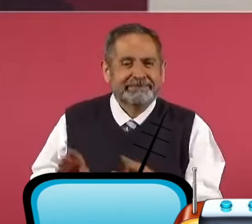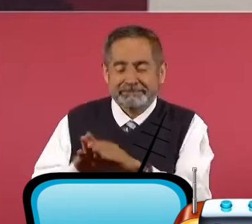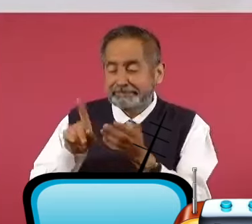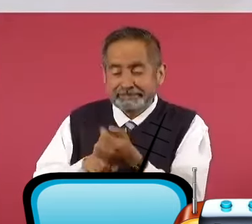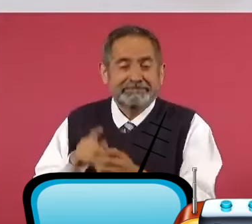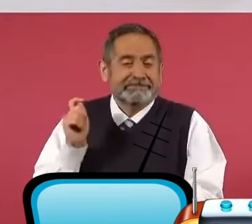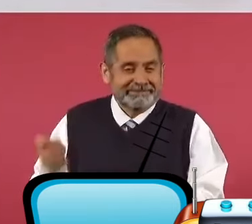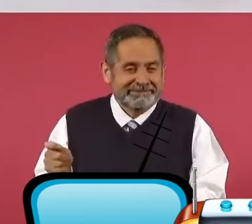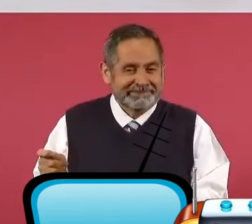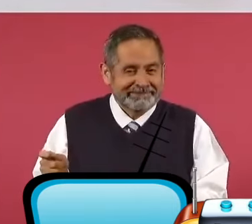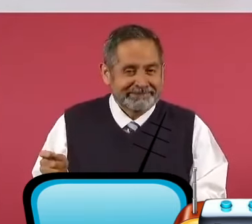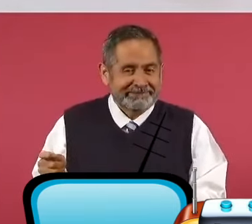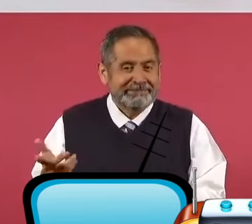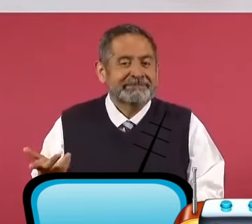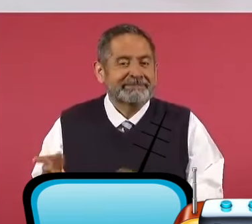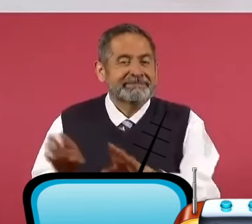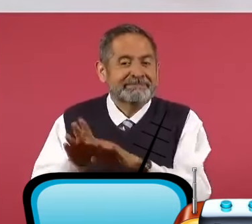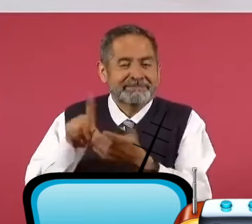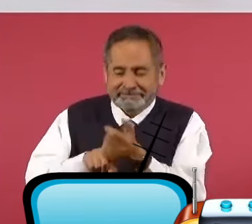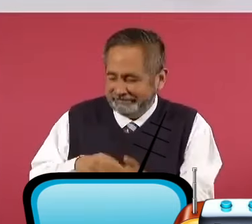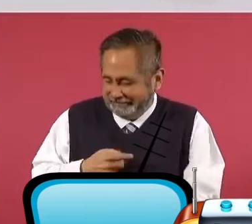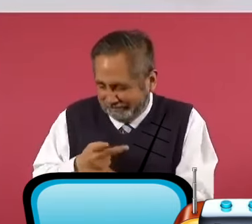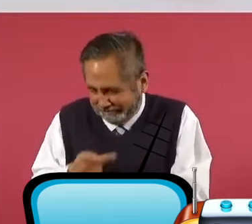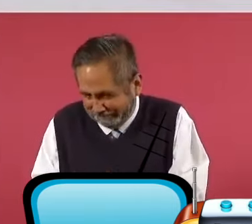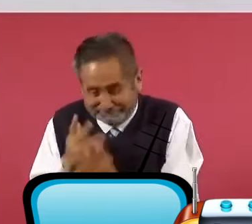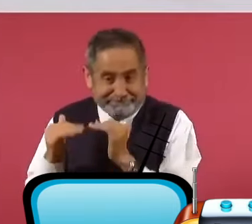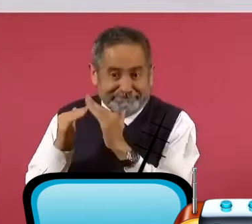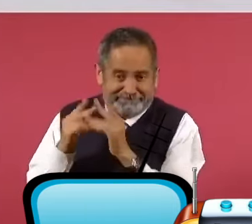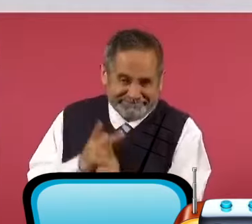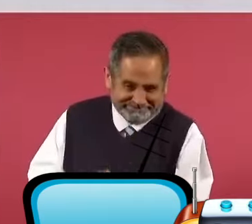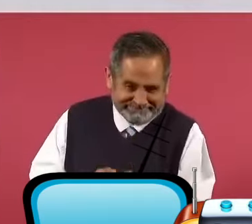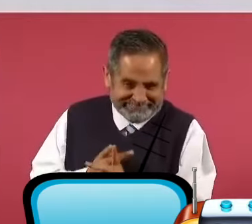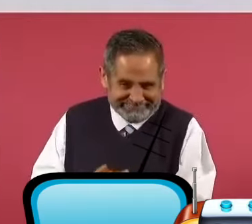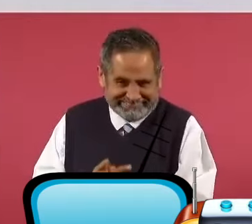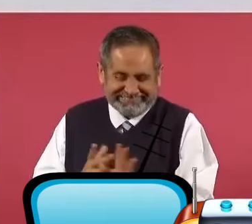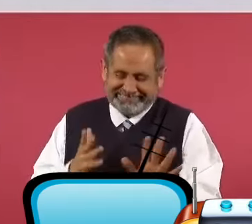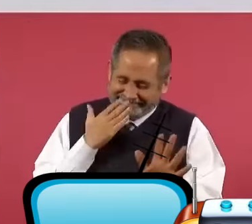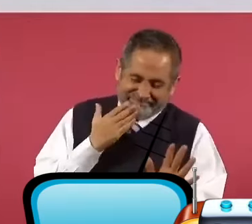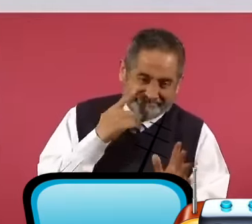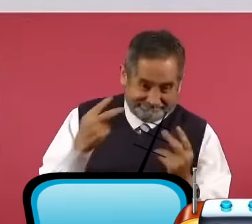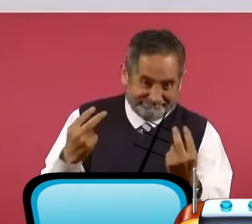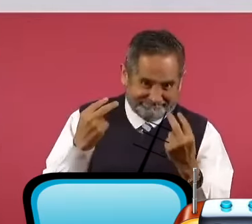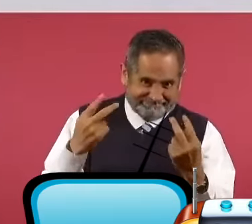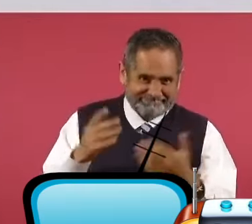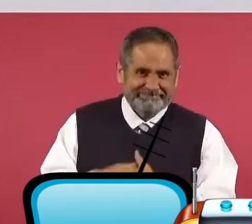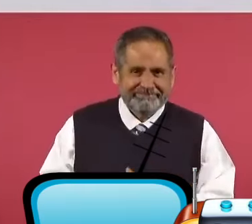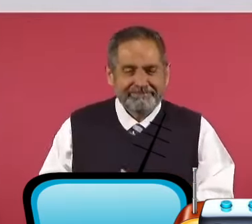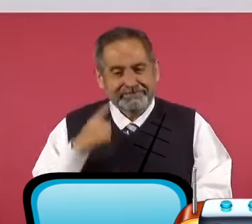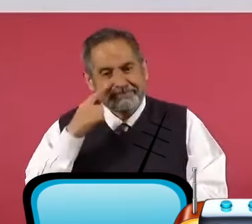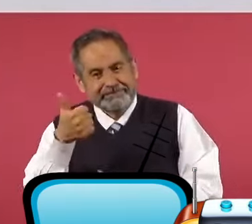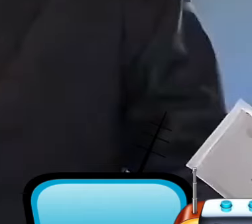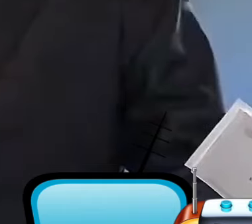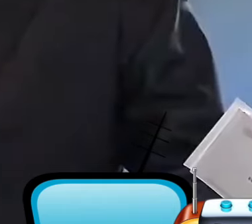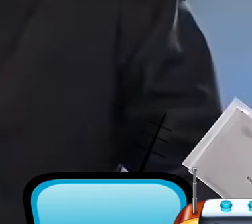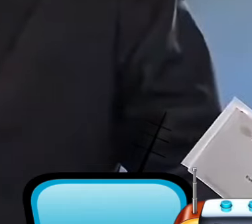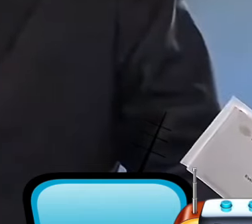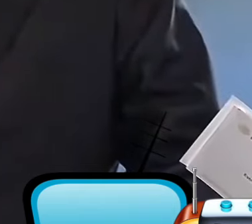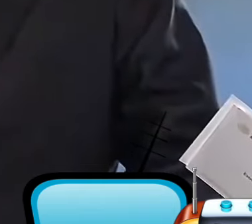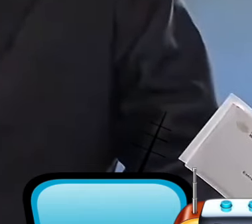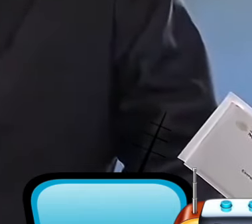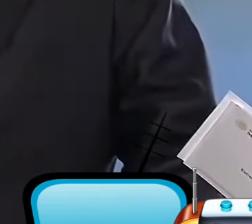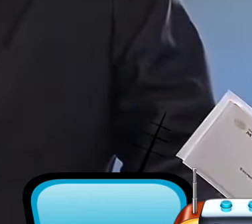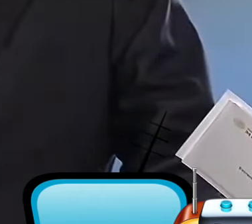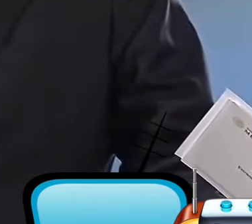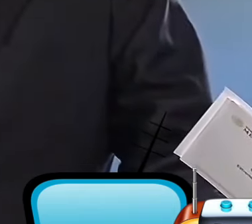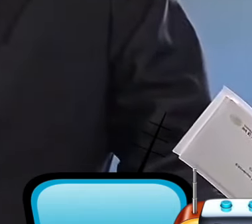está la tolerancia en la casa, ¿eh? ¿Eh? Es que después de 6 años no ya... Le dedicó